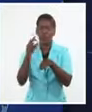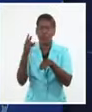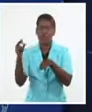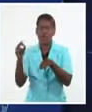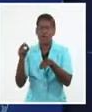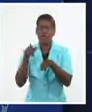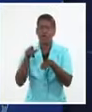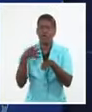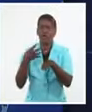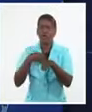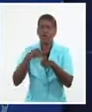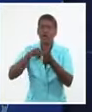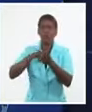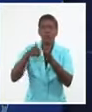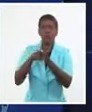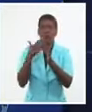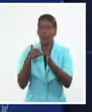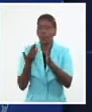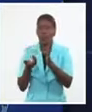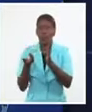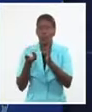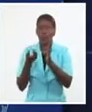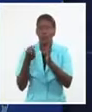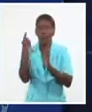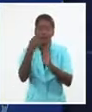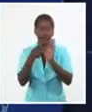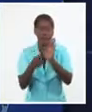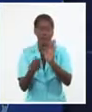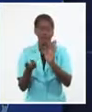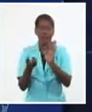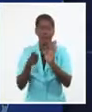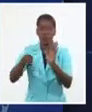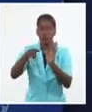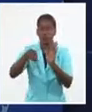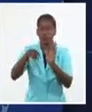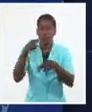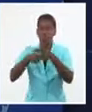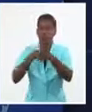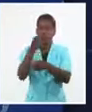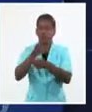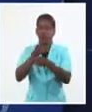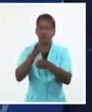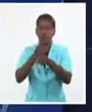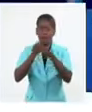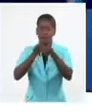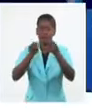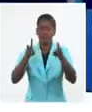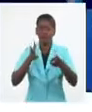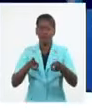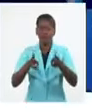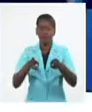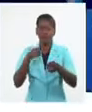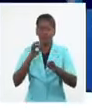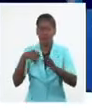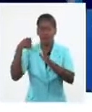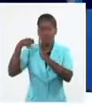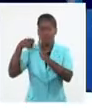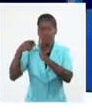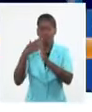es la estrategia que ha concebido la oficina del festival para la realización de esta edición? Bueno, el